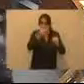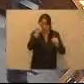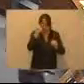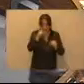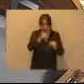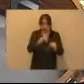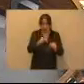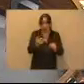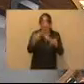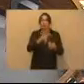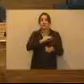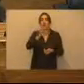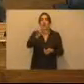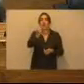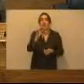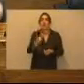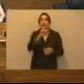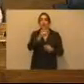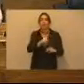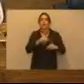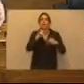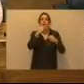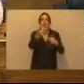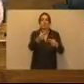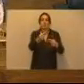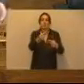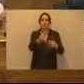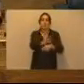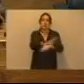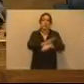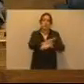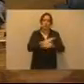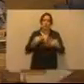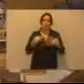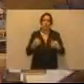Gracias, señor Fernández. Para contestar tiene la palabra el consejero de Sanidad.